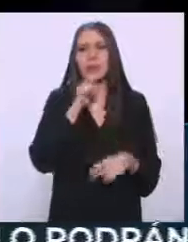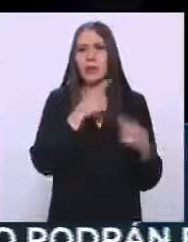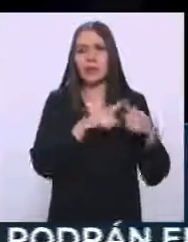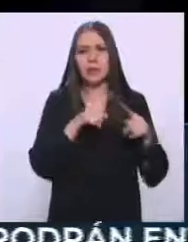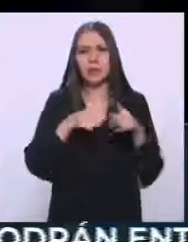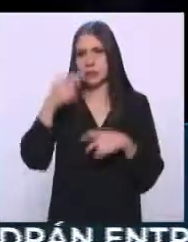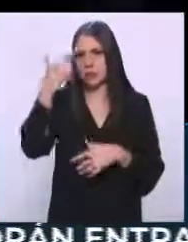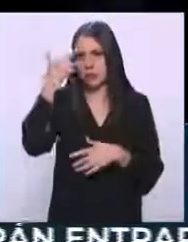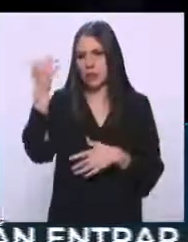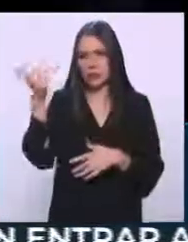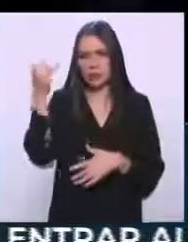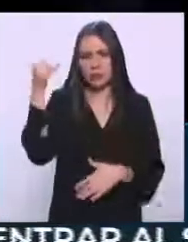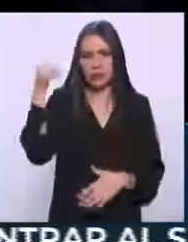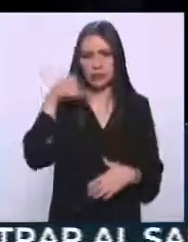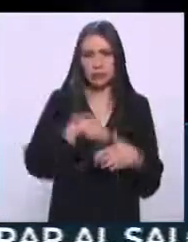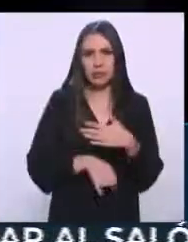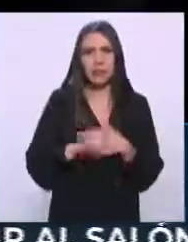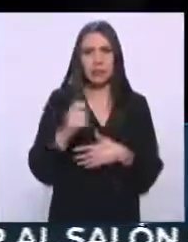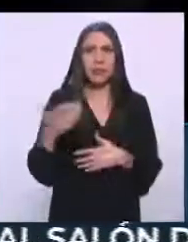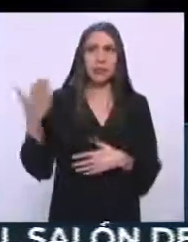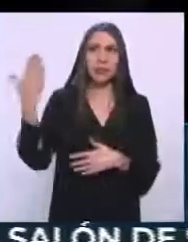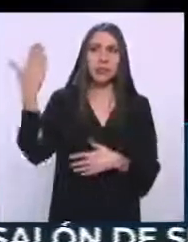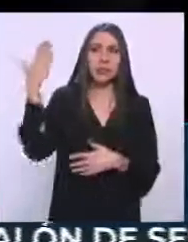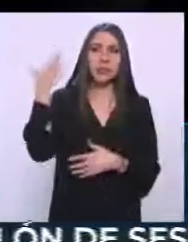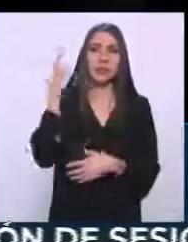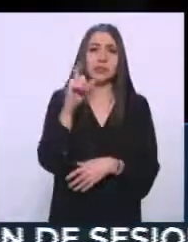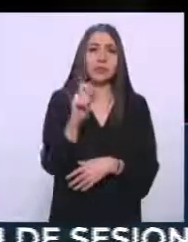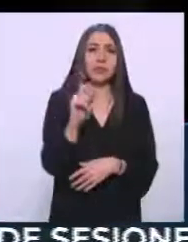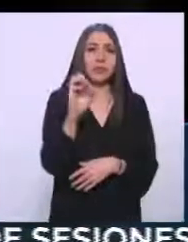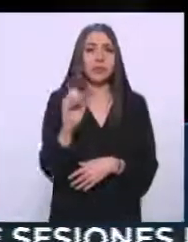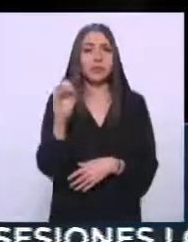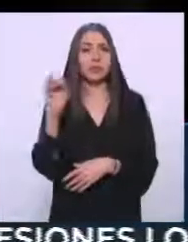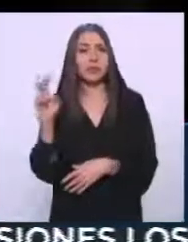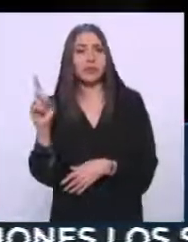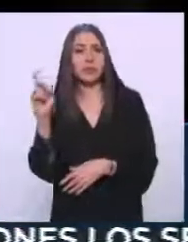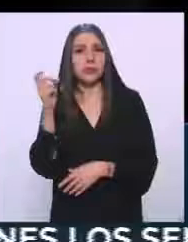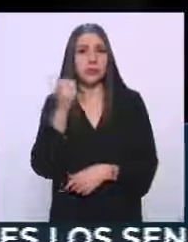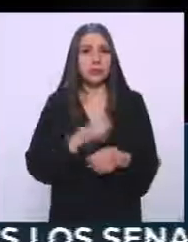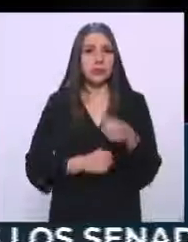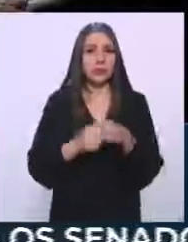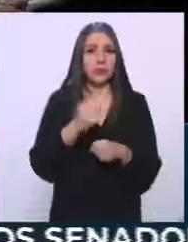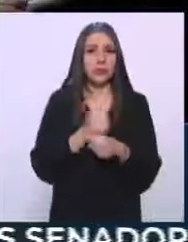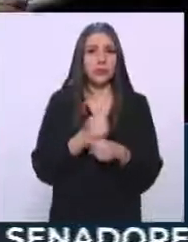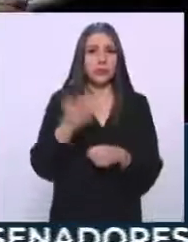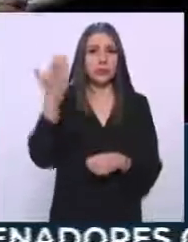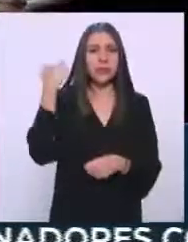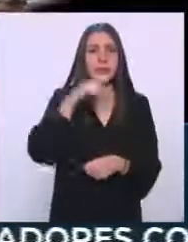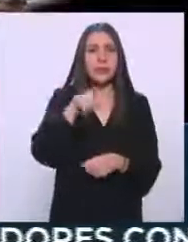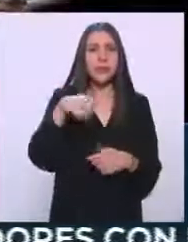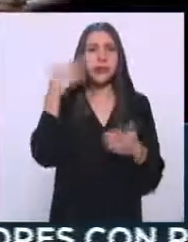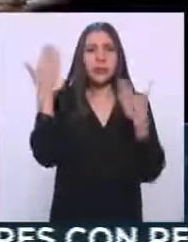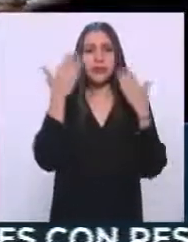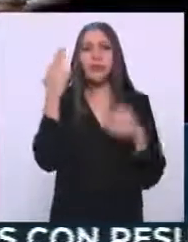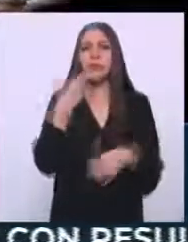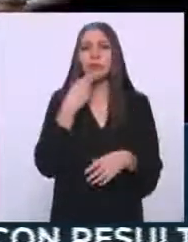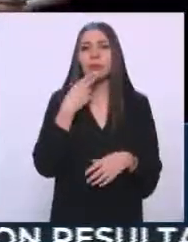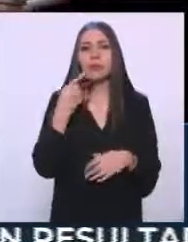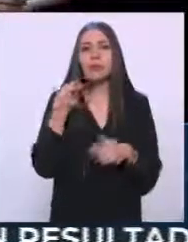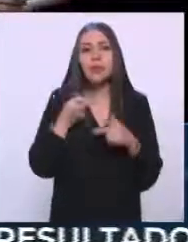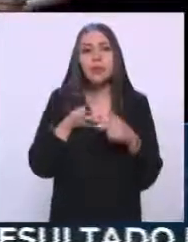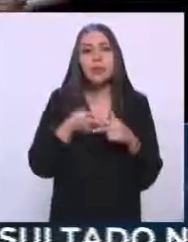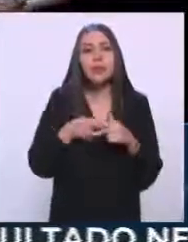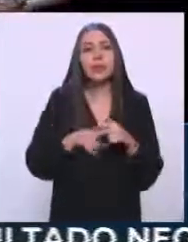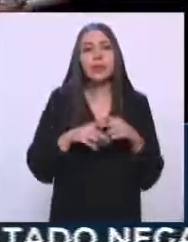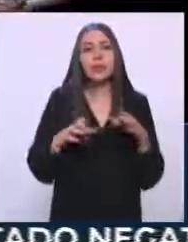que nos llevan hace 20, 30 años. Hay un lema que utilizaban los y las estudiantes que comenzaron esta movilización